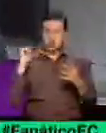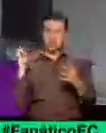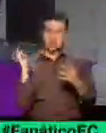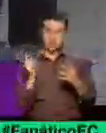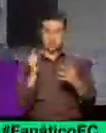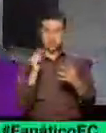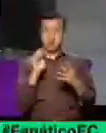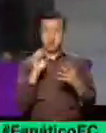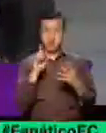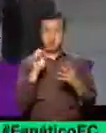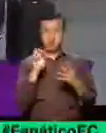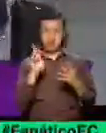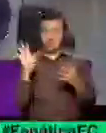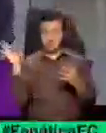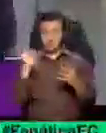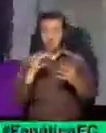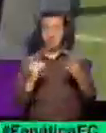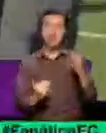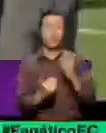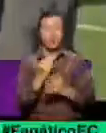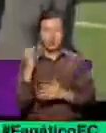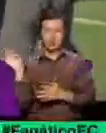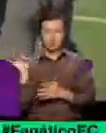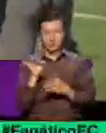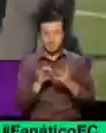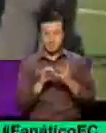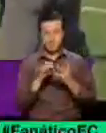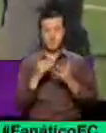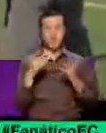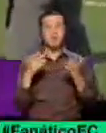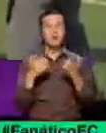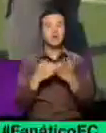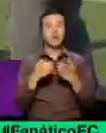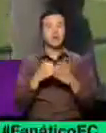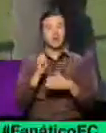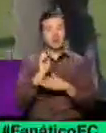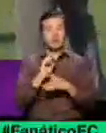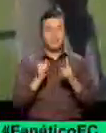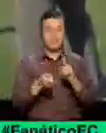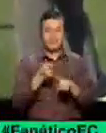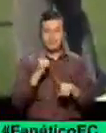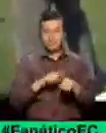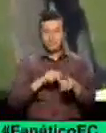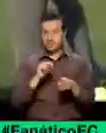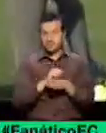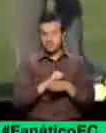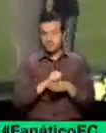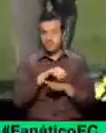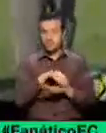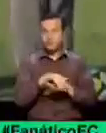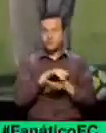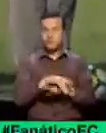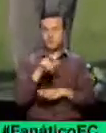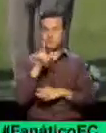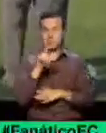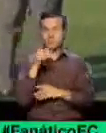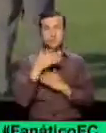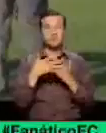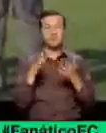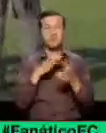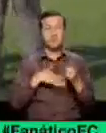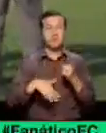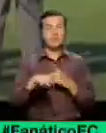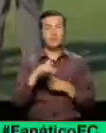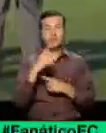quien reemplazará al lesionado Cristian Ramírez. La tricolor realizó su primera práctica la tarde de este lunes en el complejo